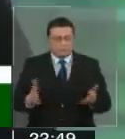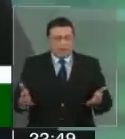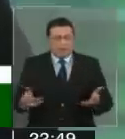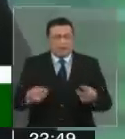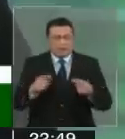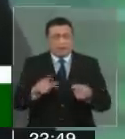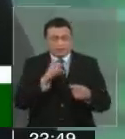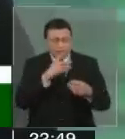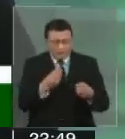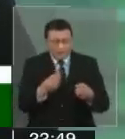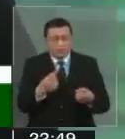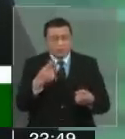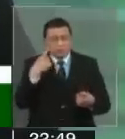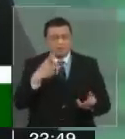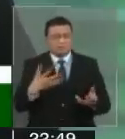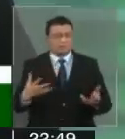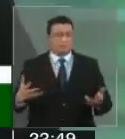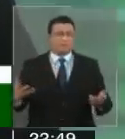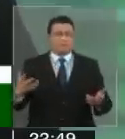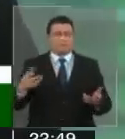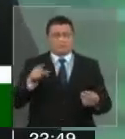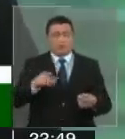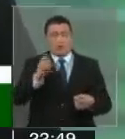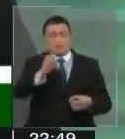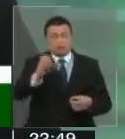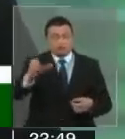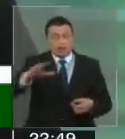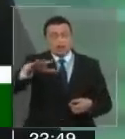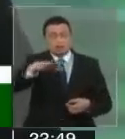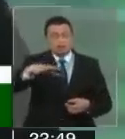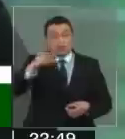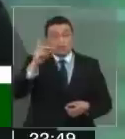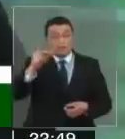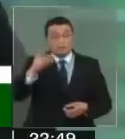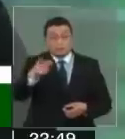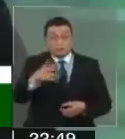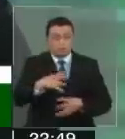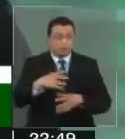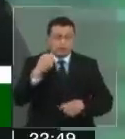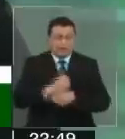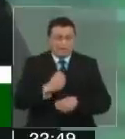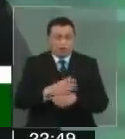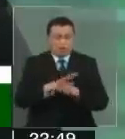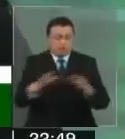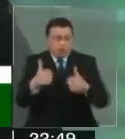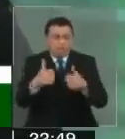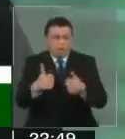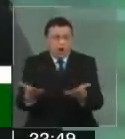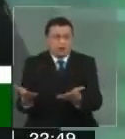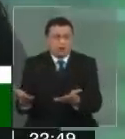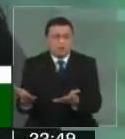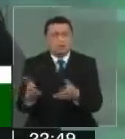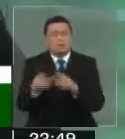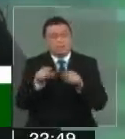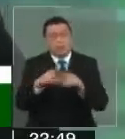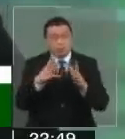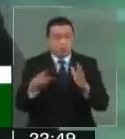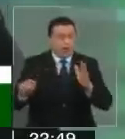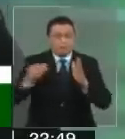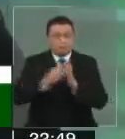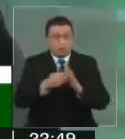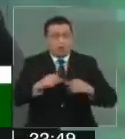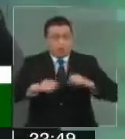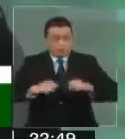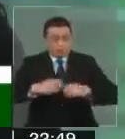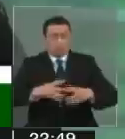bien, qué bueno que tenga, pero es que la gente en situación de discapacidad son grandes trabajadores, por ejemplo. Son un aporte enorme